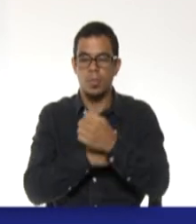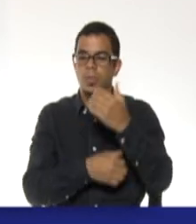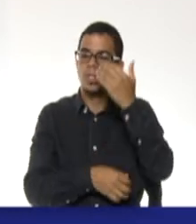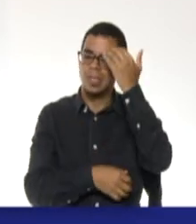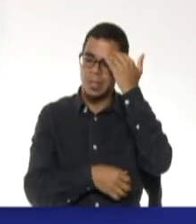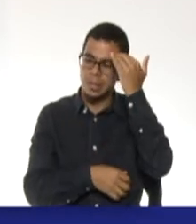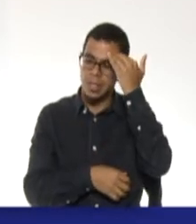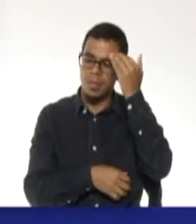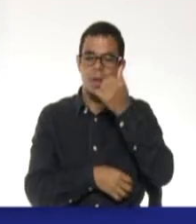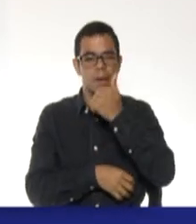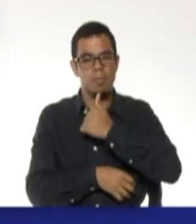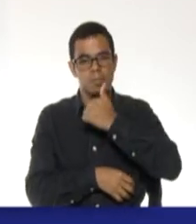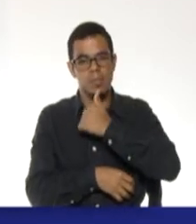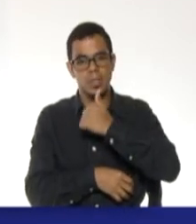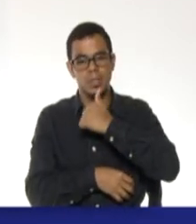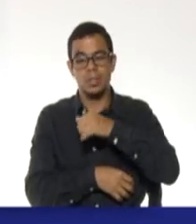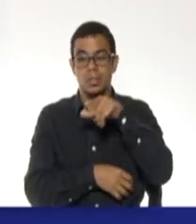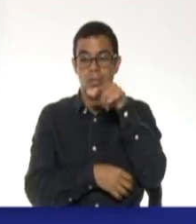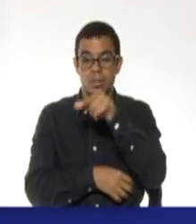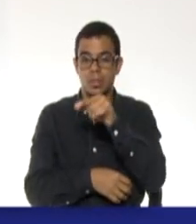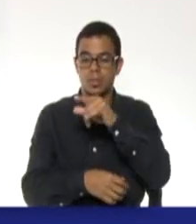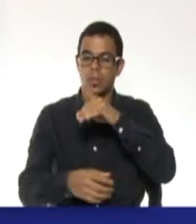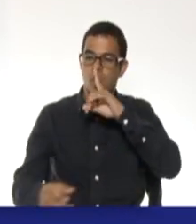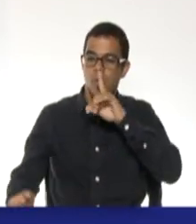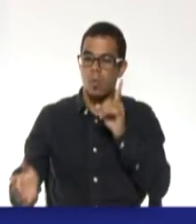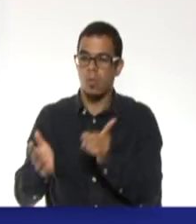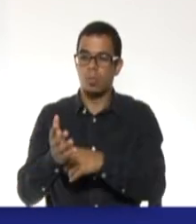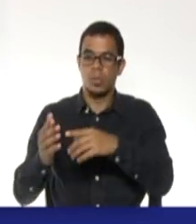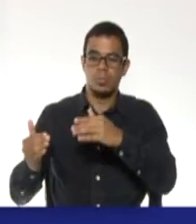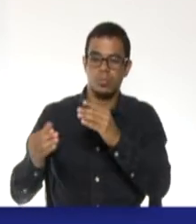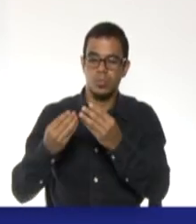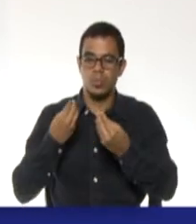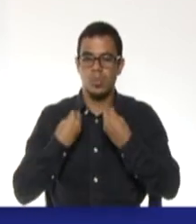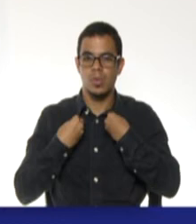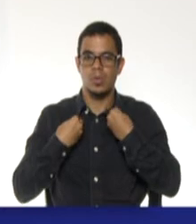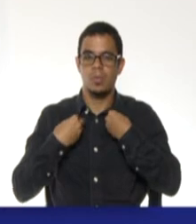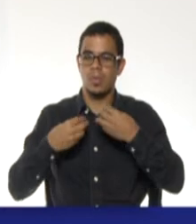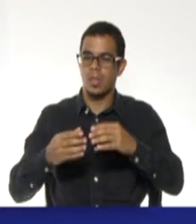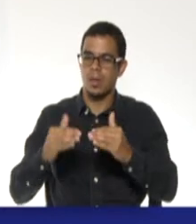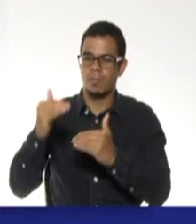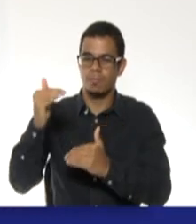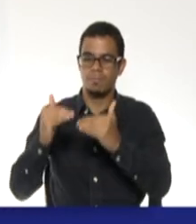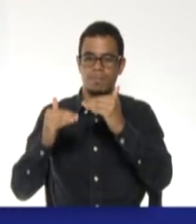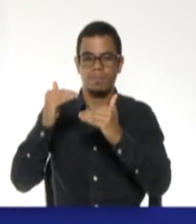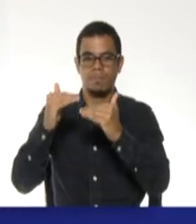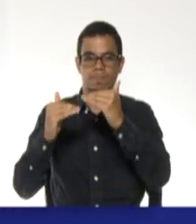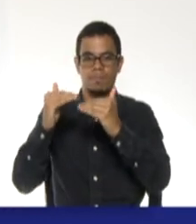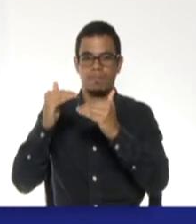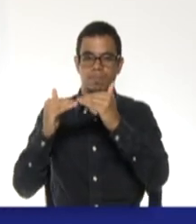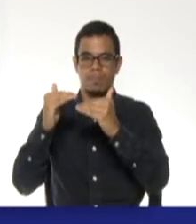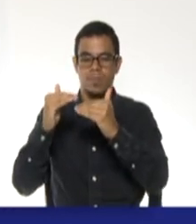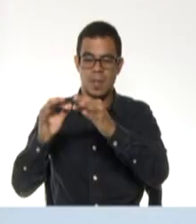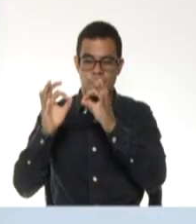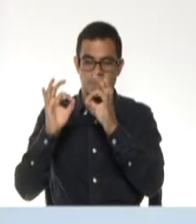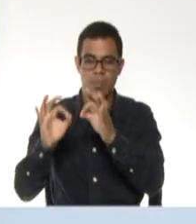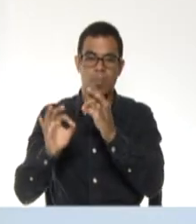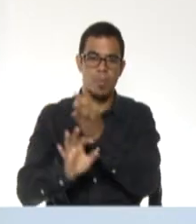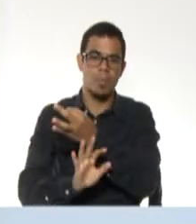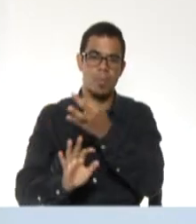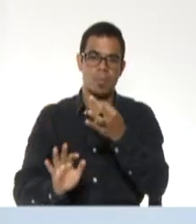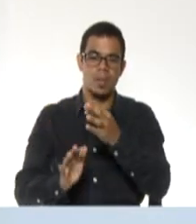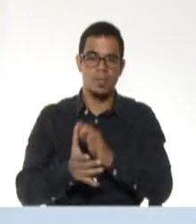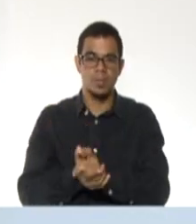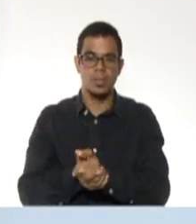la clave para que nosotros podamos lograr una buena convivencia familiar, y de allí partir a esa